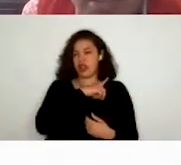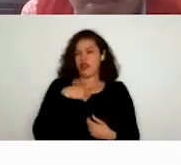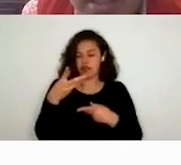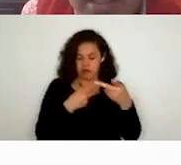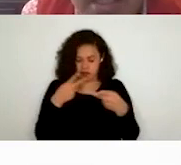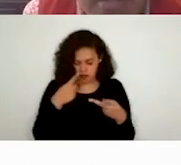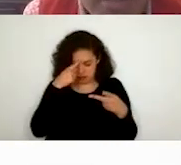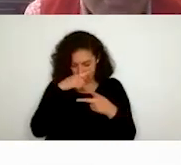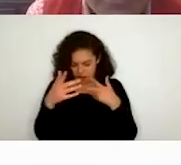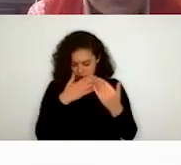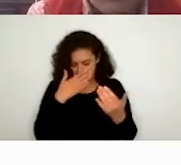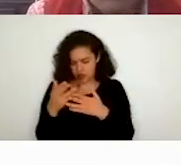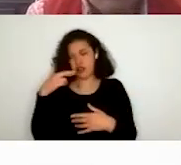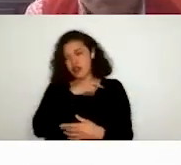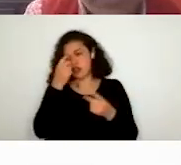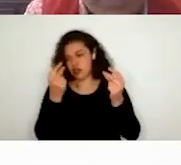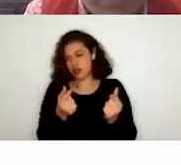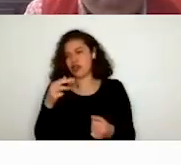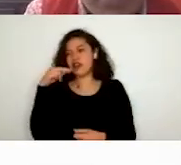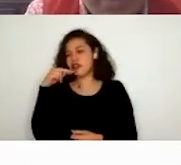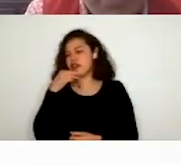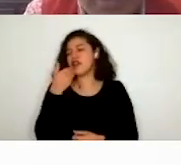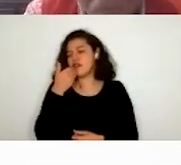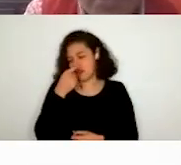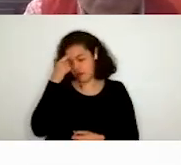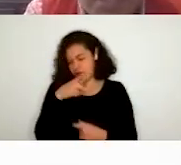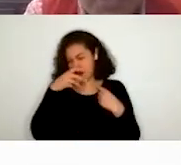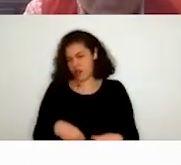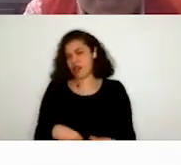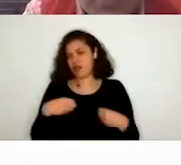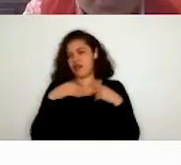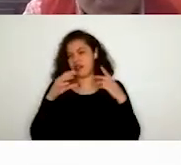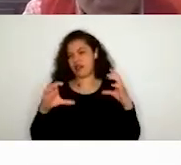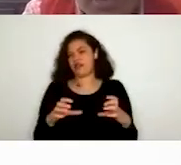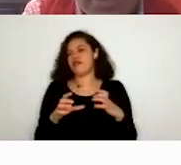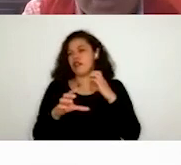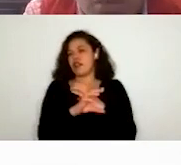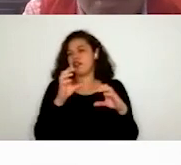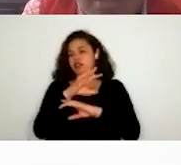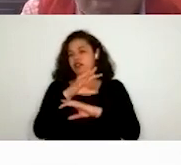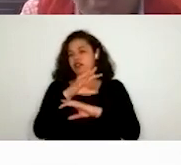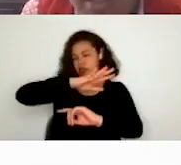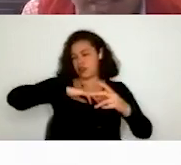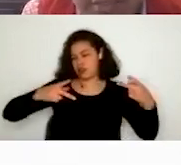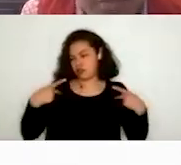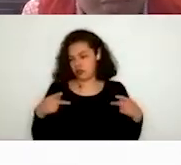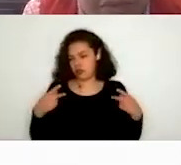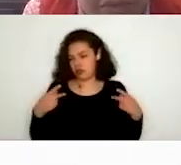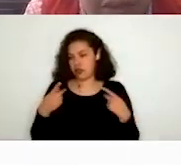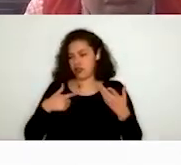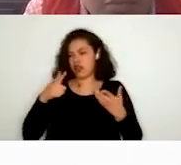acciones inmediatas y efectivas para salvaguardar la vida, los bienes y el entorno de quienes se encuentran en el